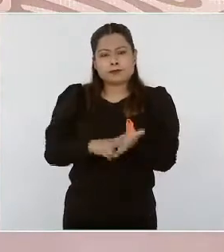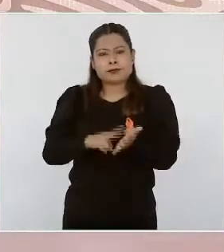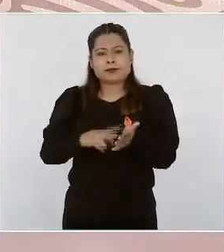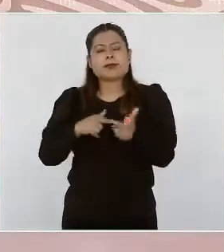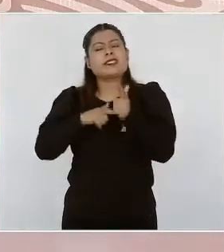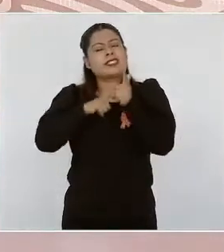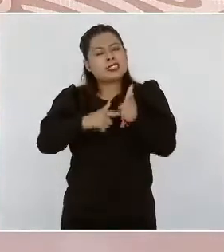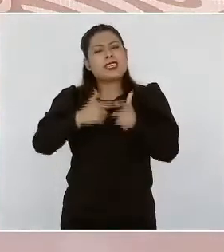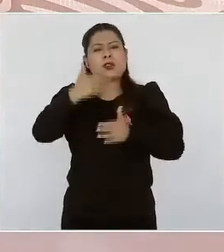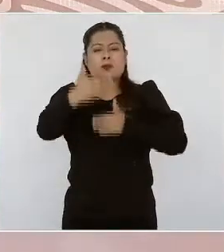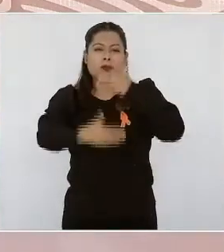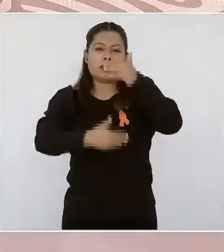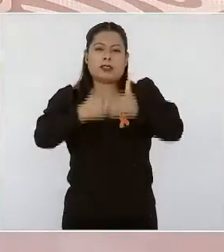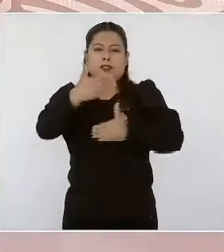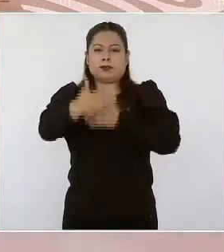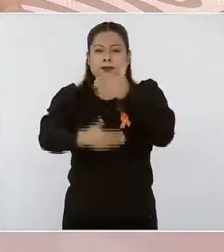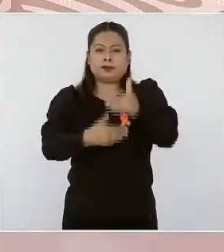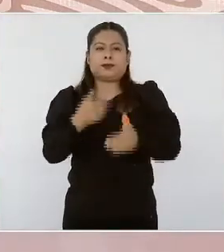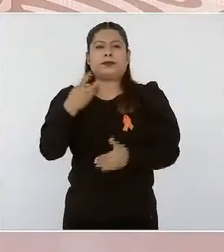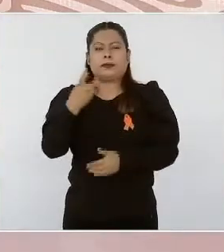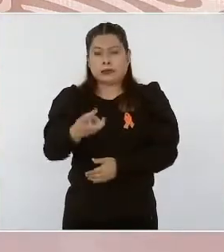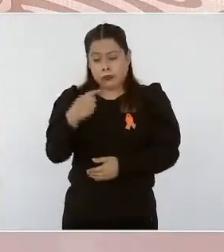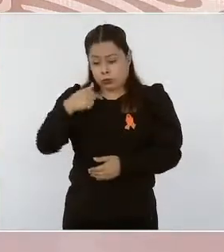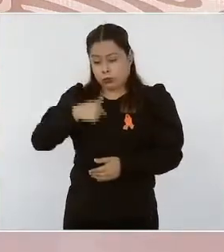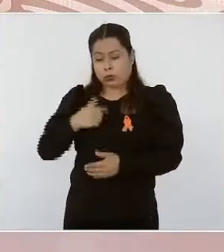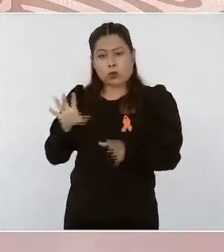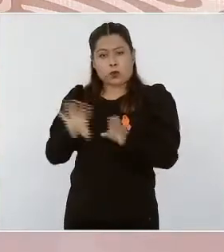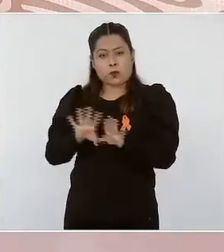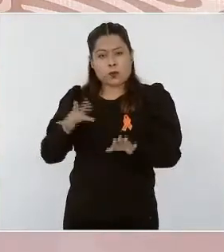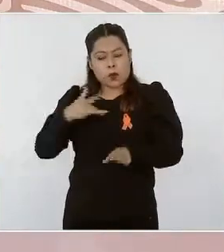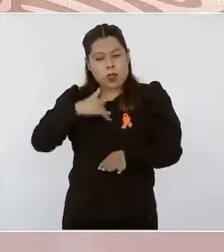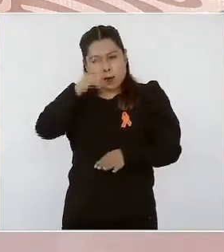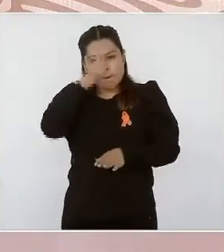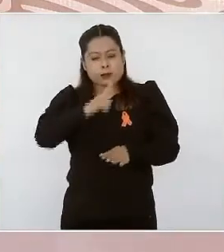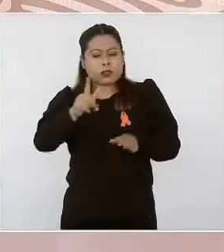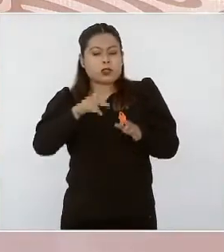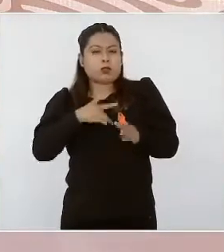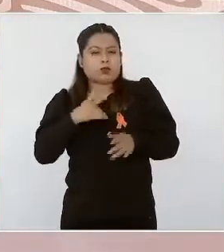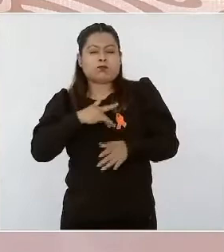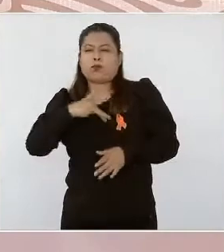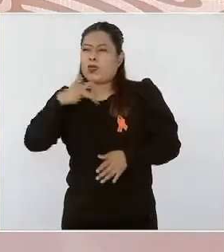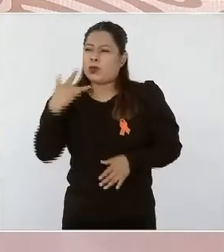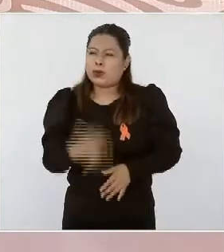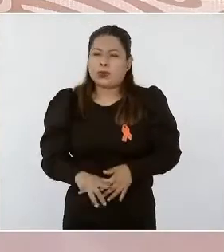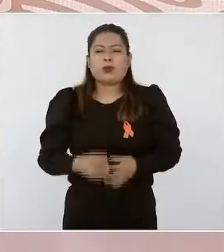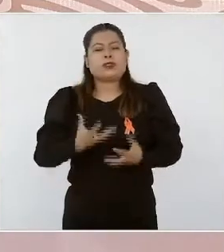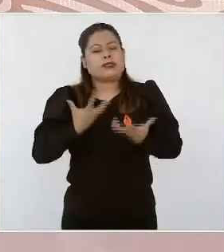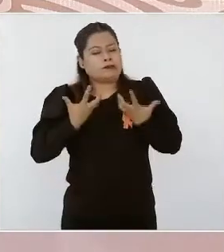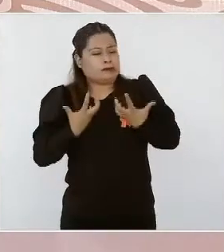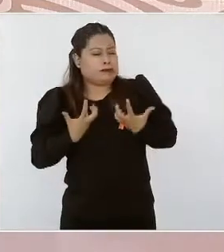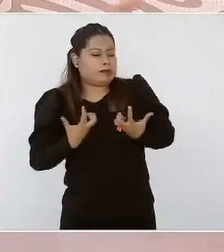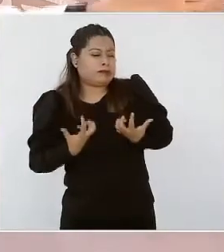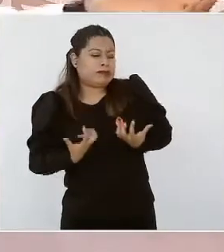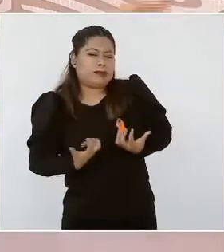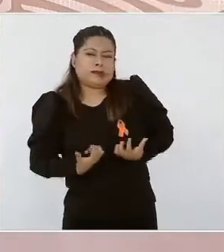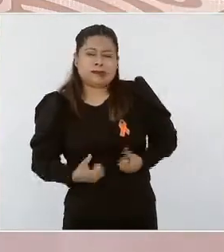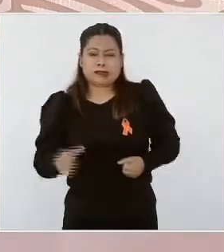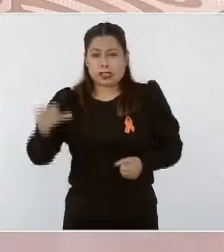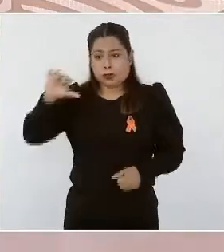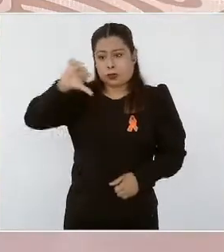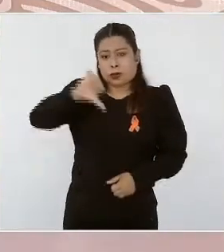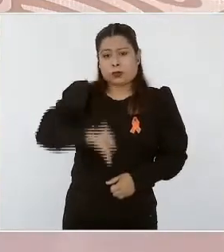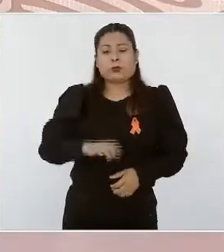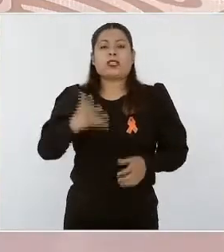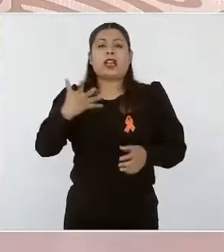saldremos adelante. Y así mantuvimos el espíritu todos esos días de dolor, en donde hoy